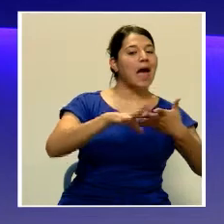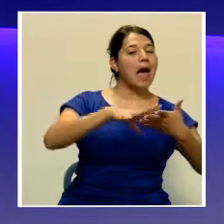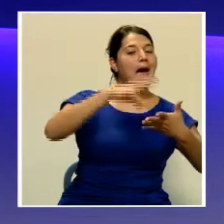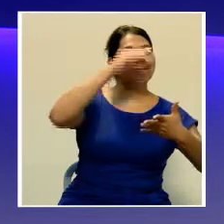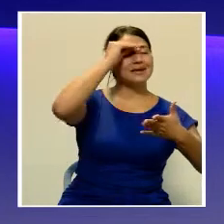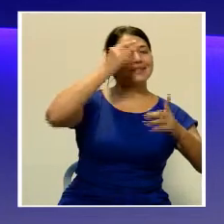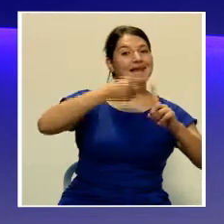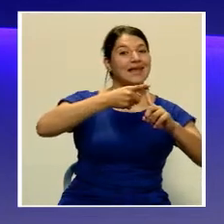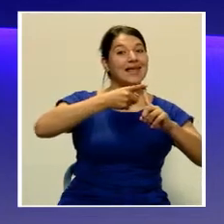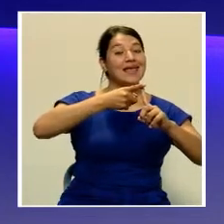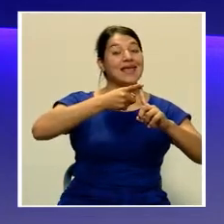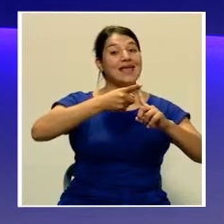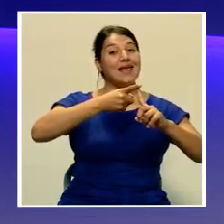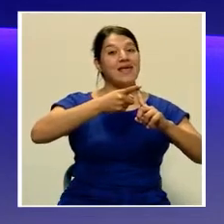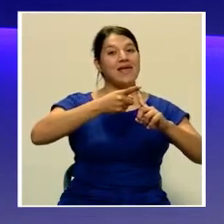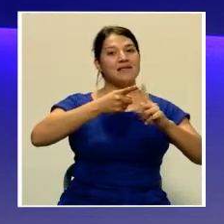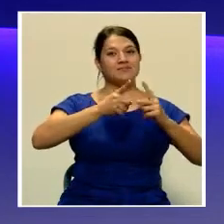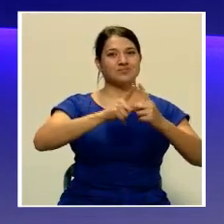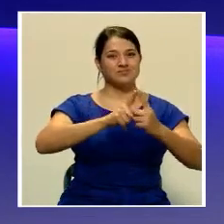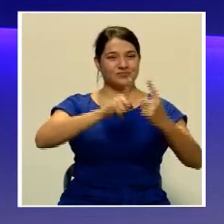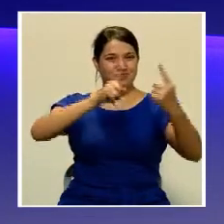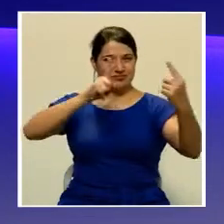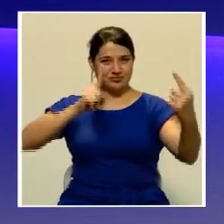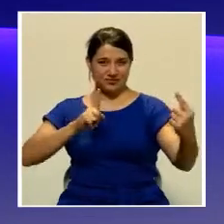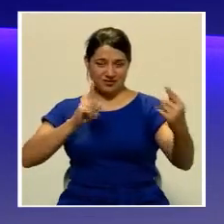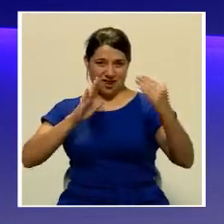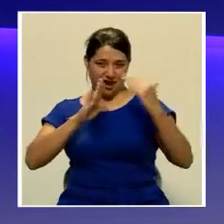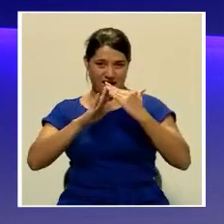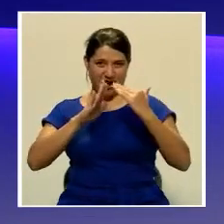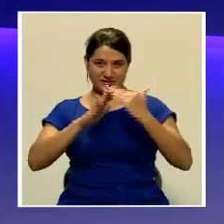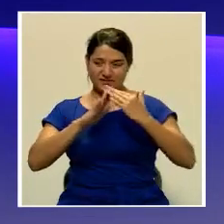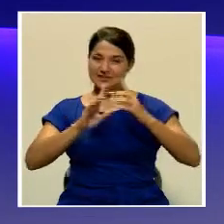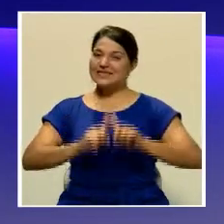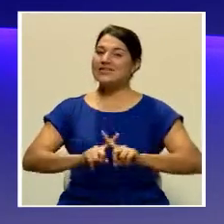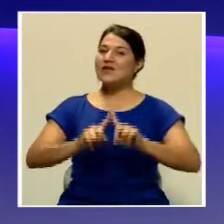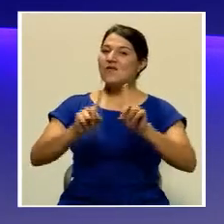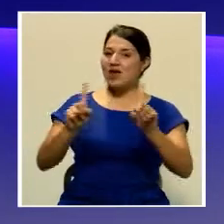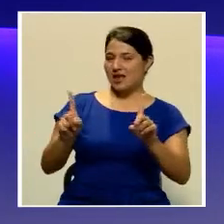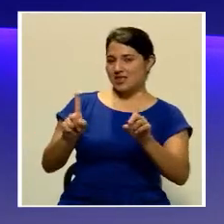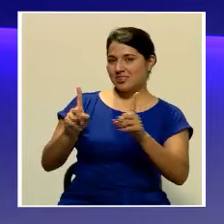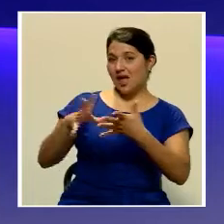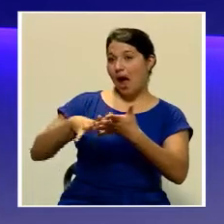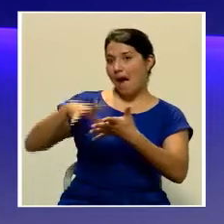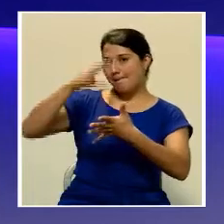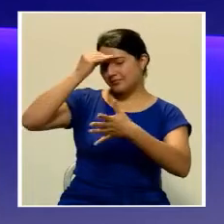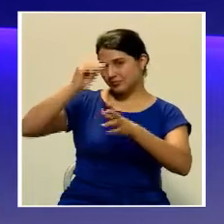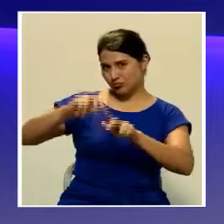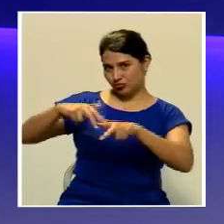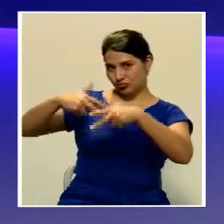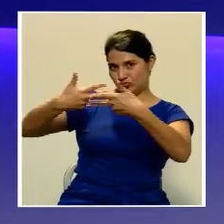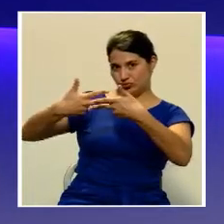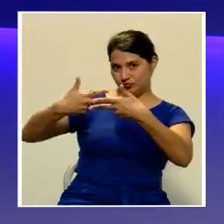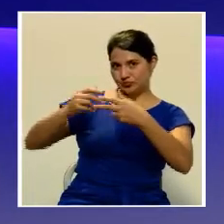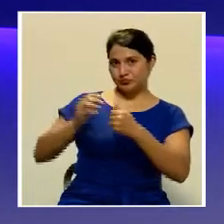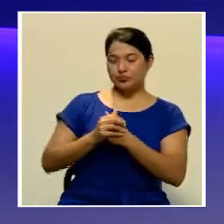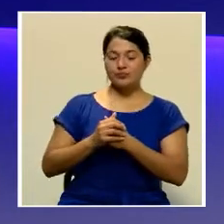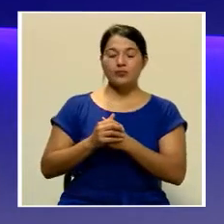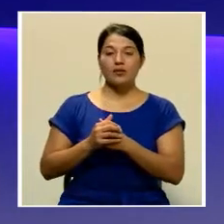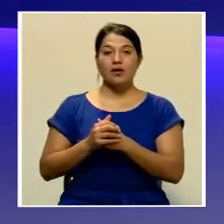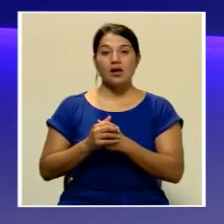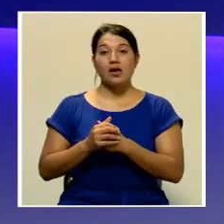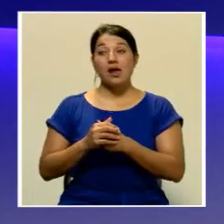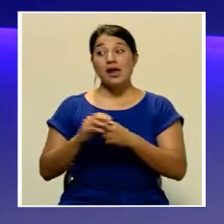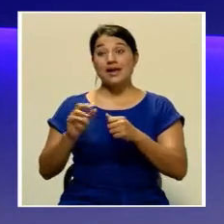decir, que el uso de Internet es uno de los recursos de un abanico de herramientas posibles.